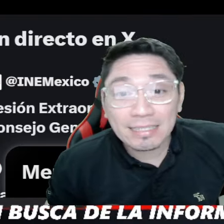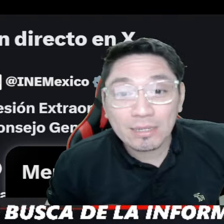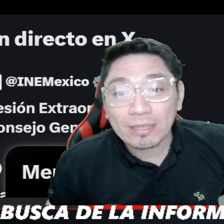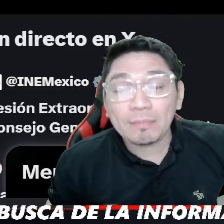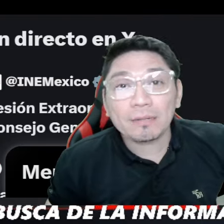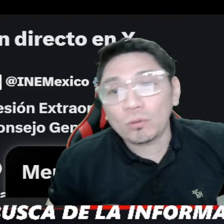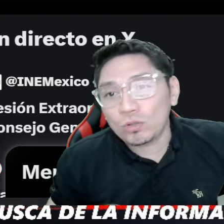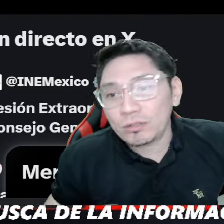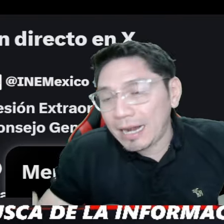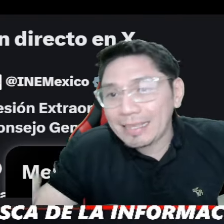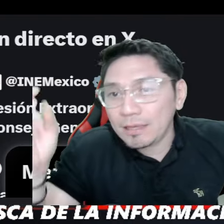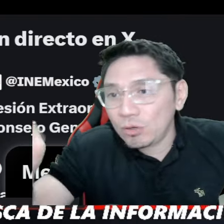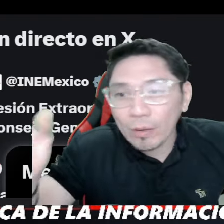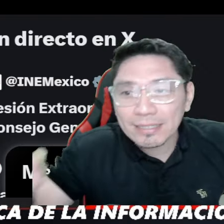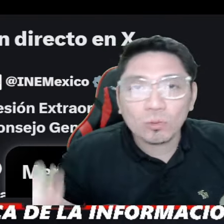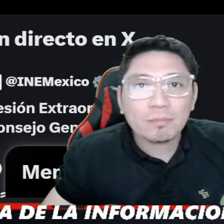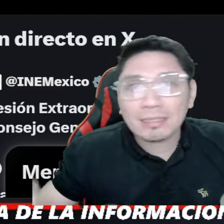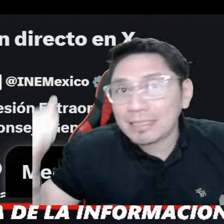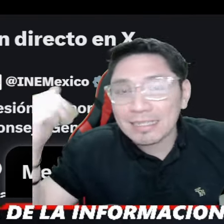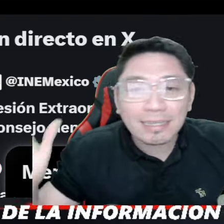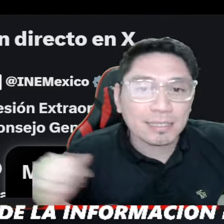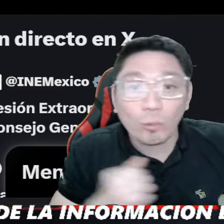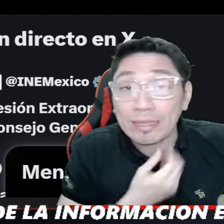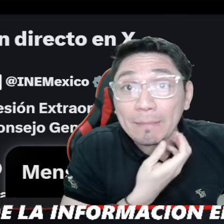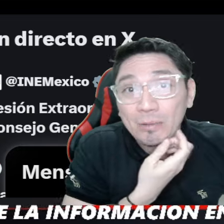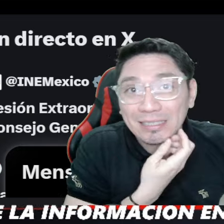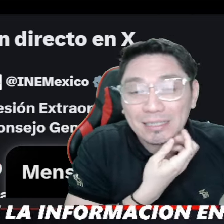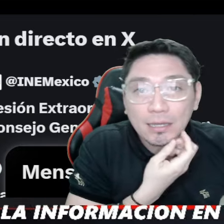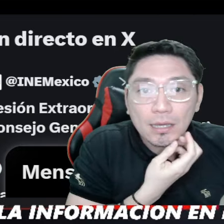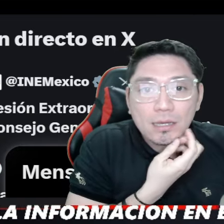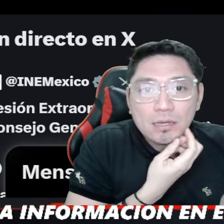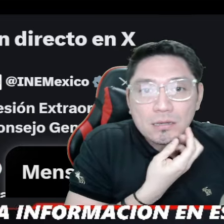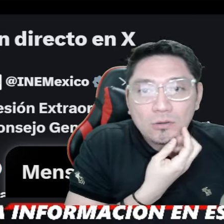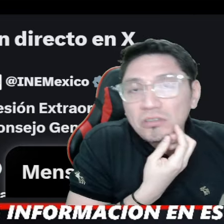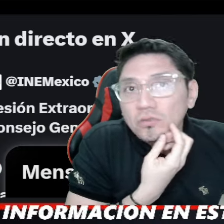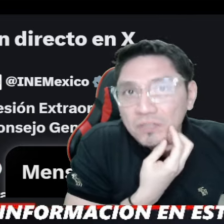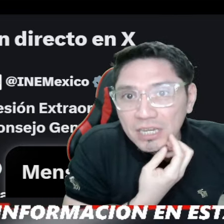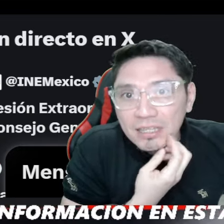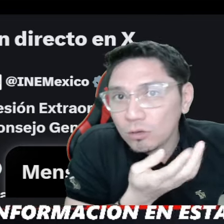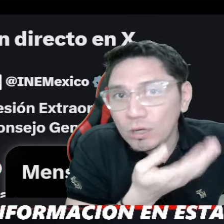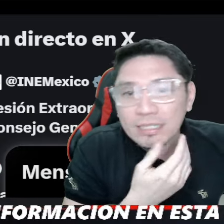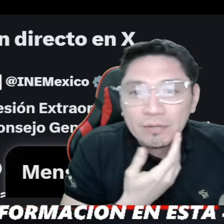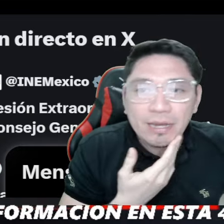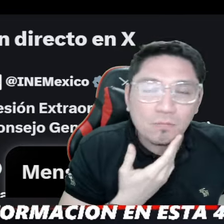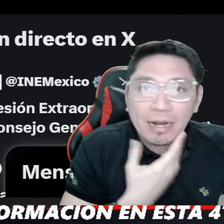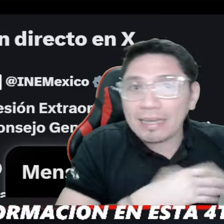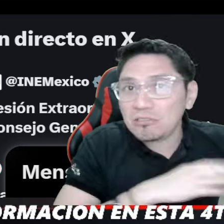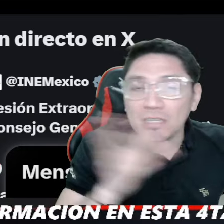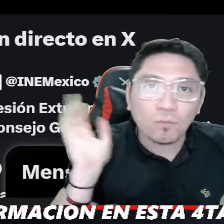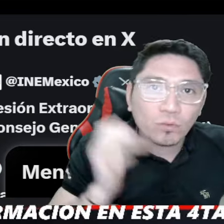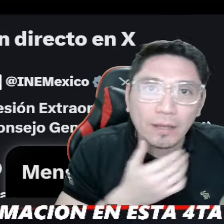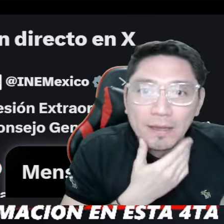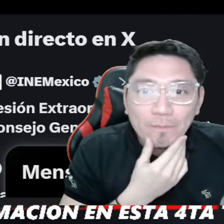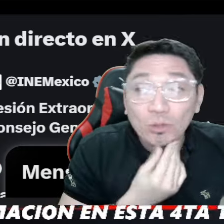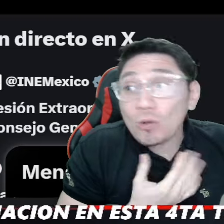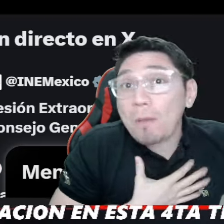350,000 reproducciones la gente vio ese tweet más de 350,000 veces Con eso es suficiente como la escribieron para que eso se